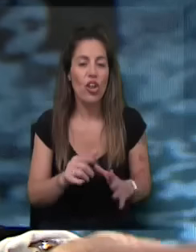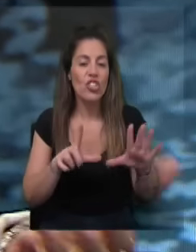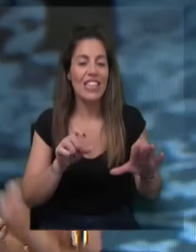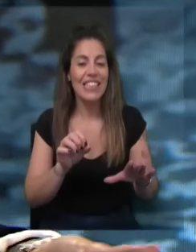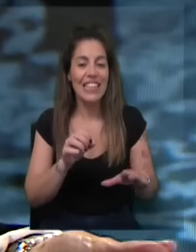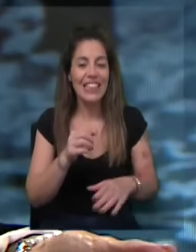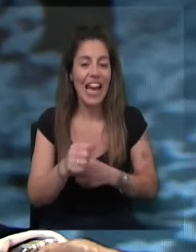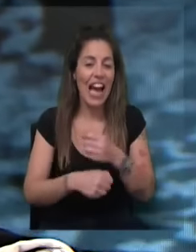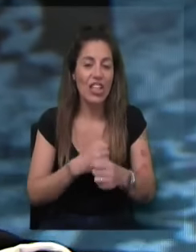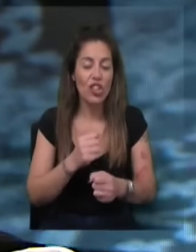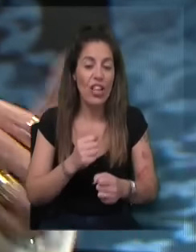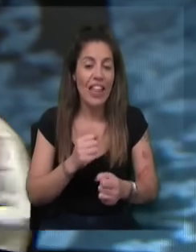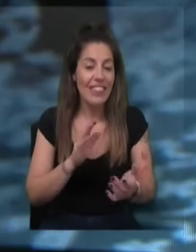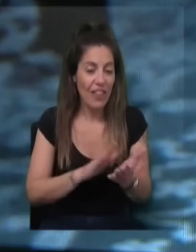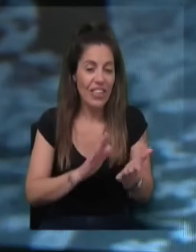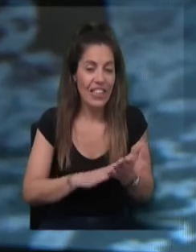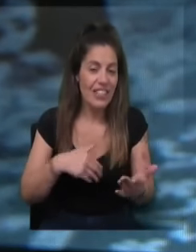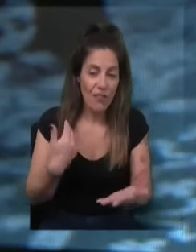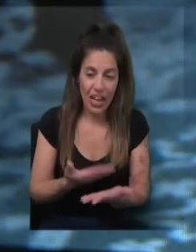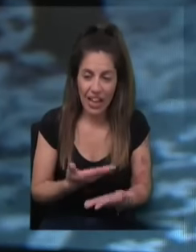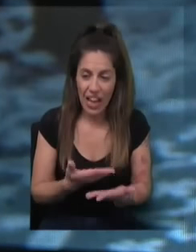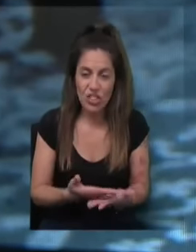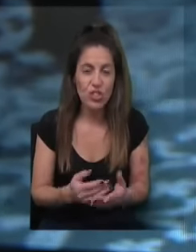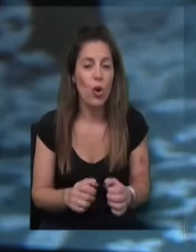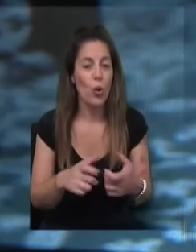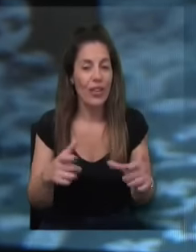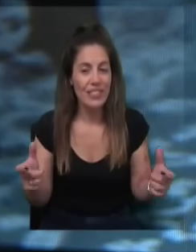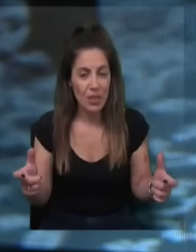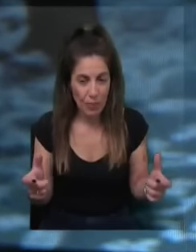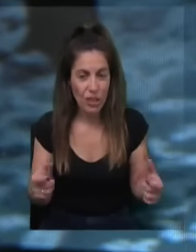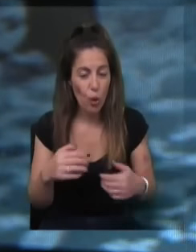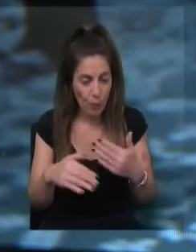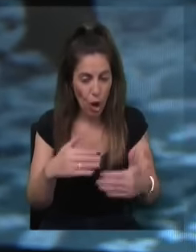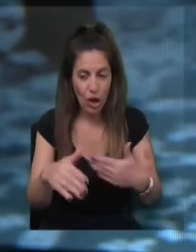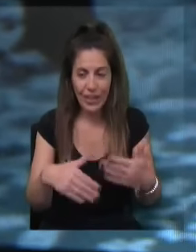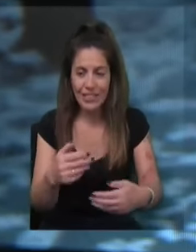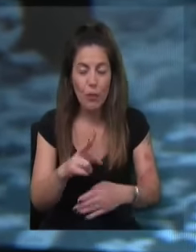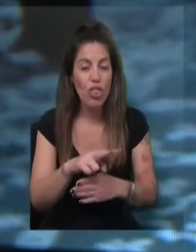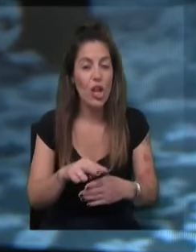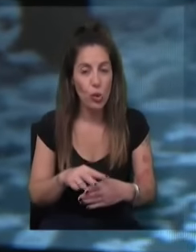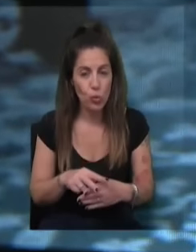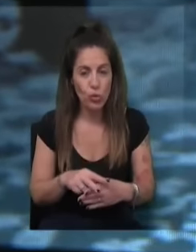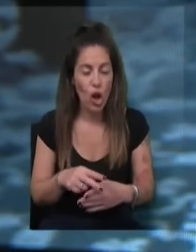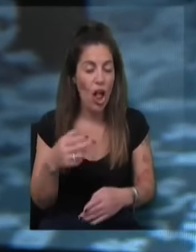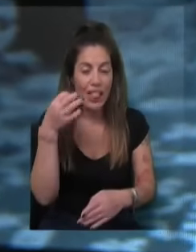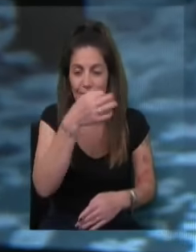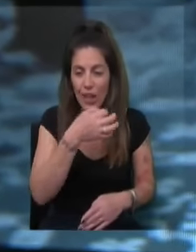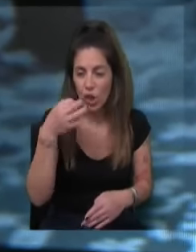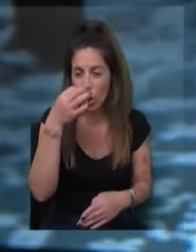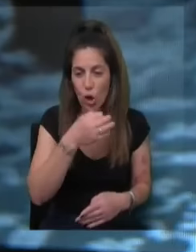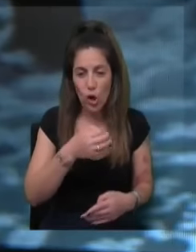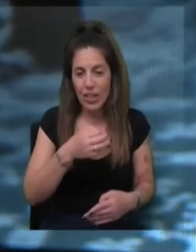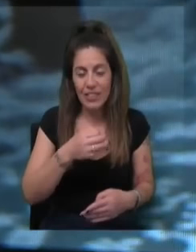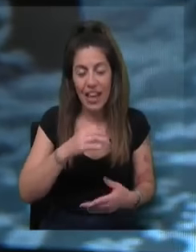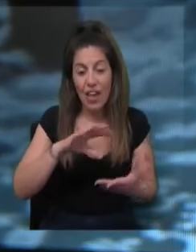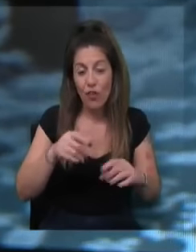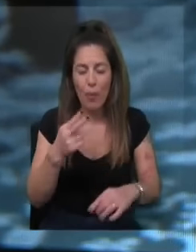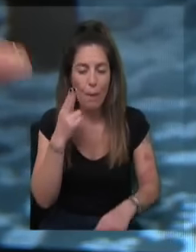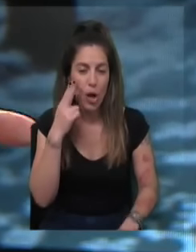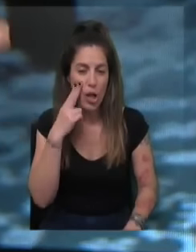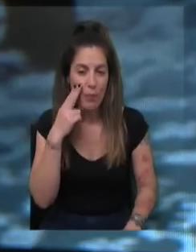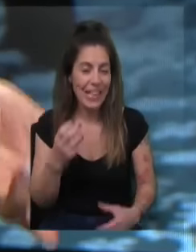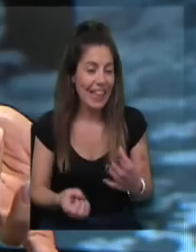evidencia de fracaso con un crecimiento progresivo del uso de drogas en forma problemática y